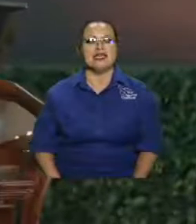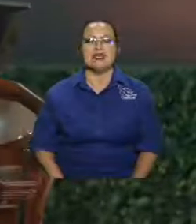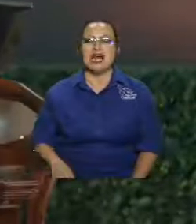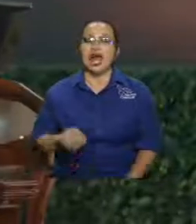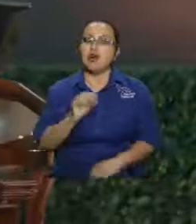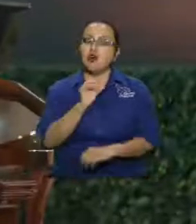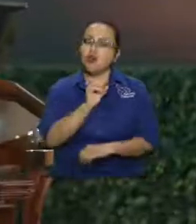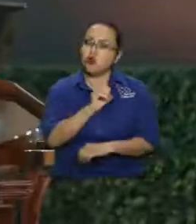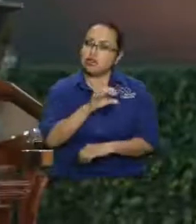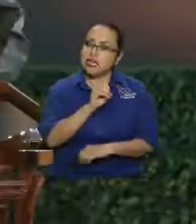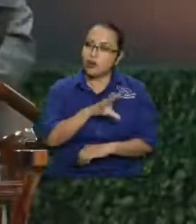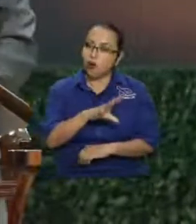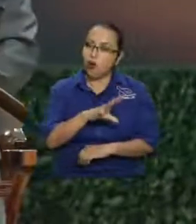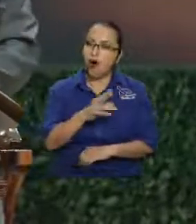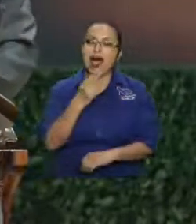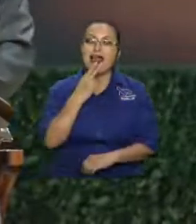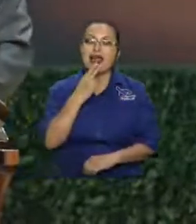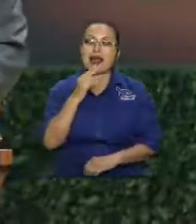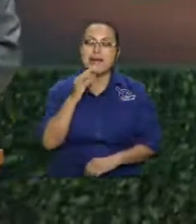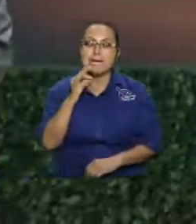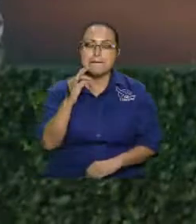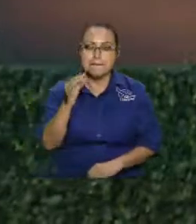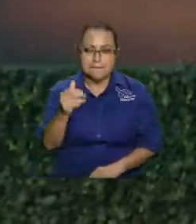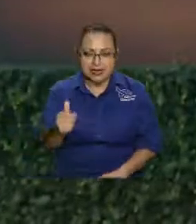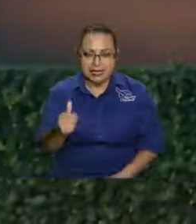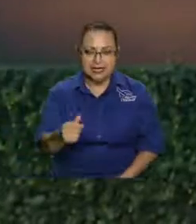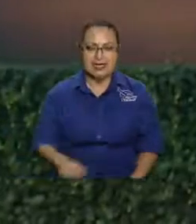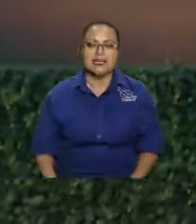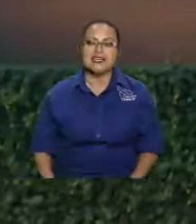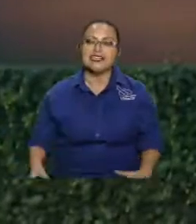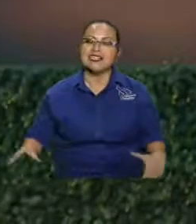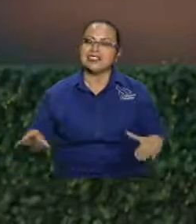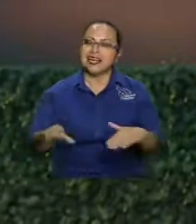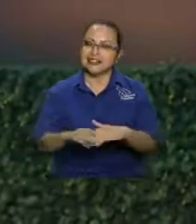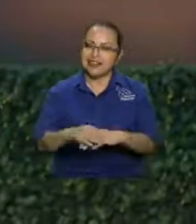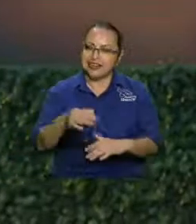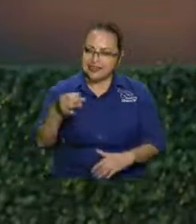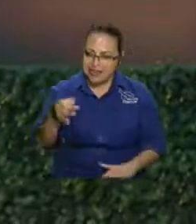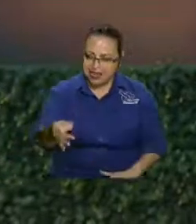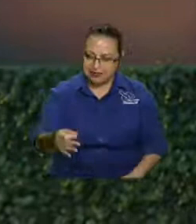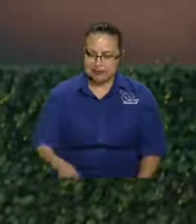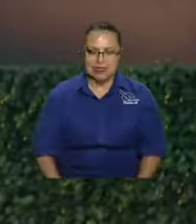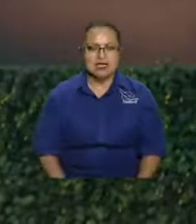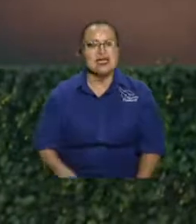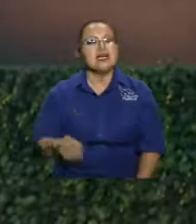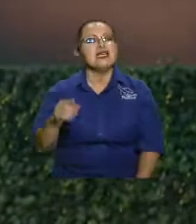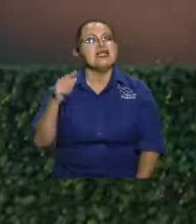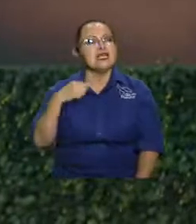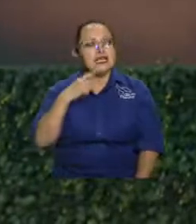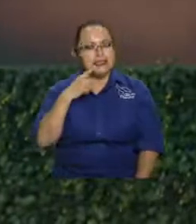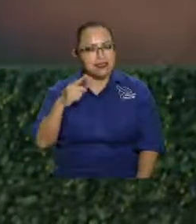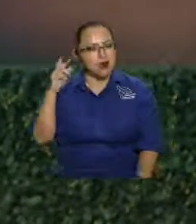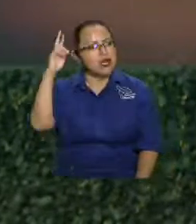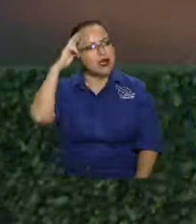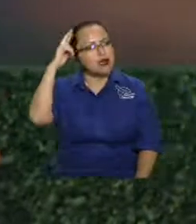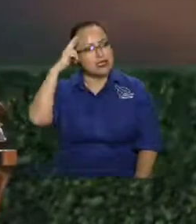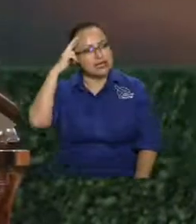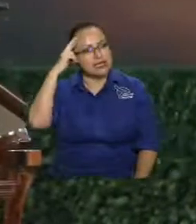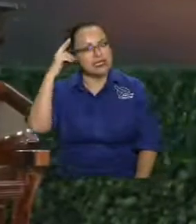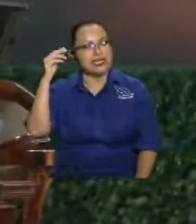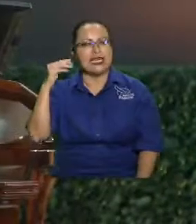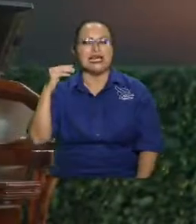años, estaba dándole consejos a la hermanita que se iba a casar y le dijo: mija, recordate que el hombre es la